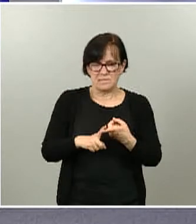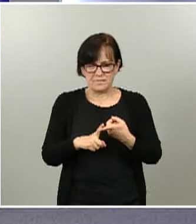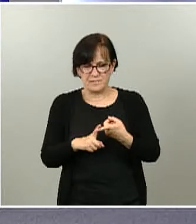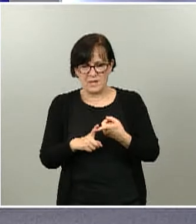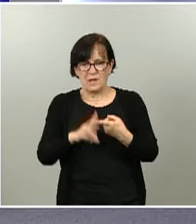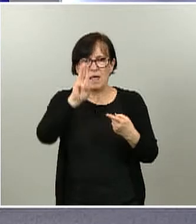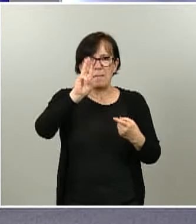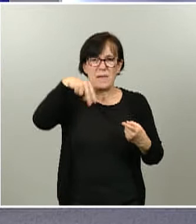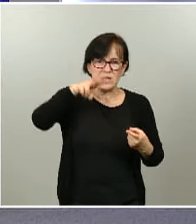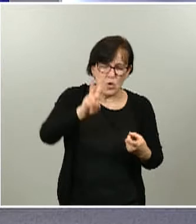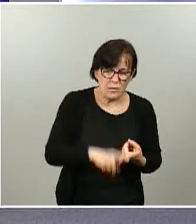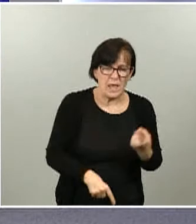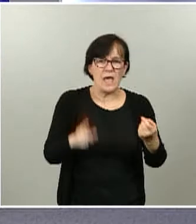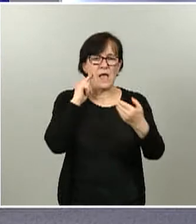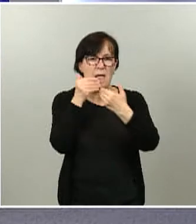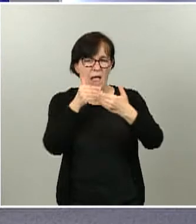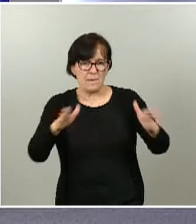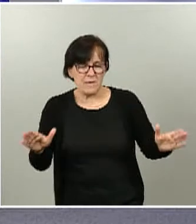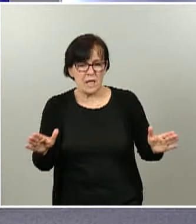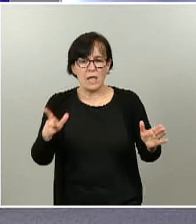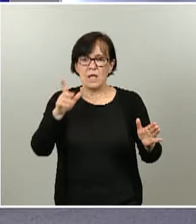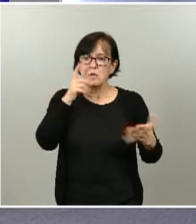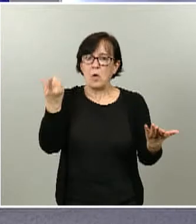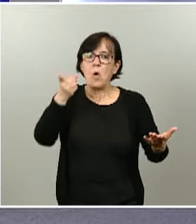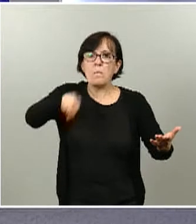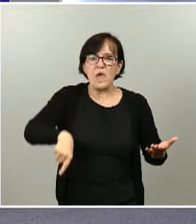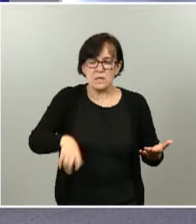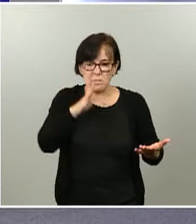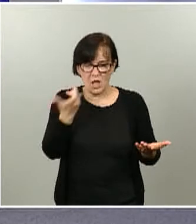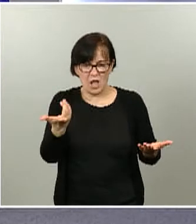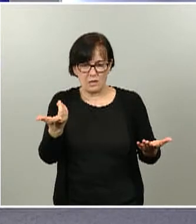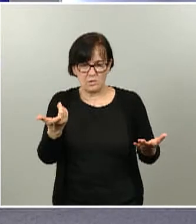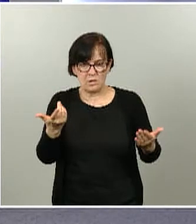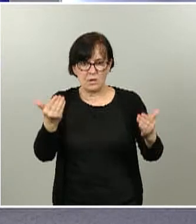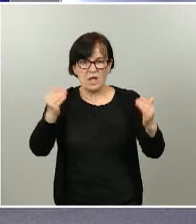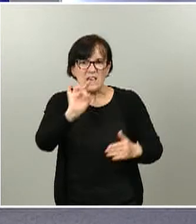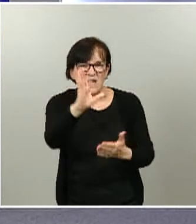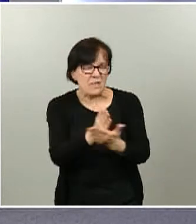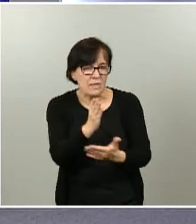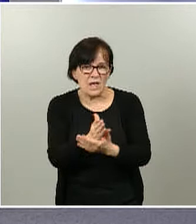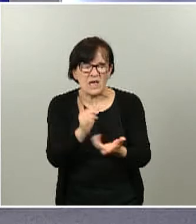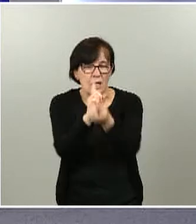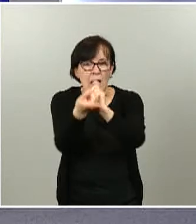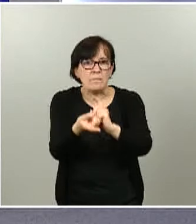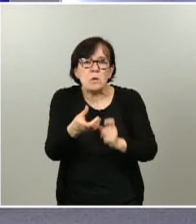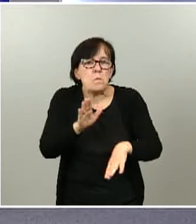estaba abierto a llegar a incluso hasta un mes, pero luego ustedes al final han rebajado los 15 días. ¿Y este cambio a qué obedece?